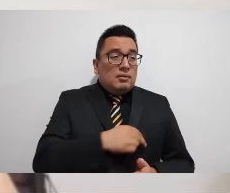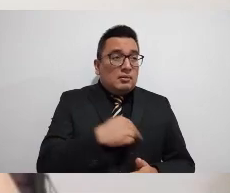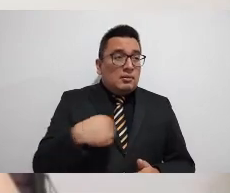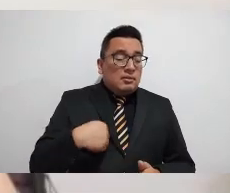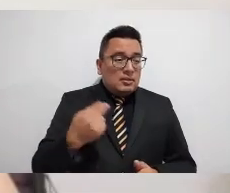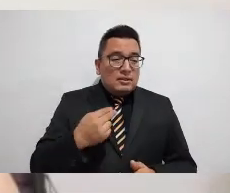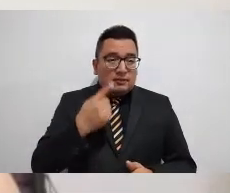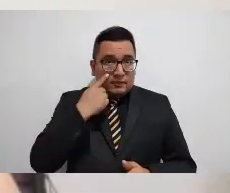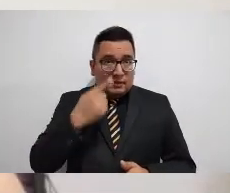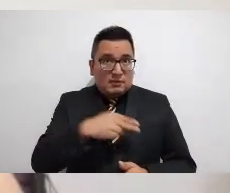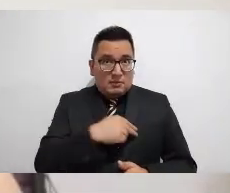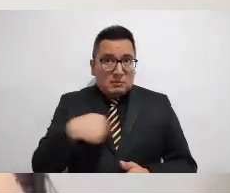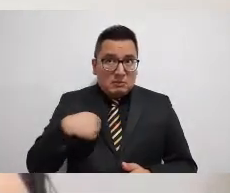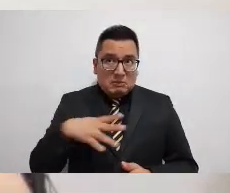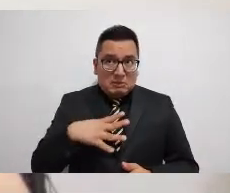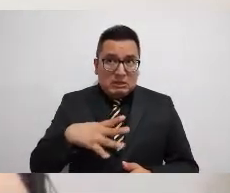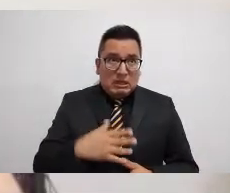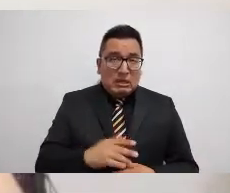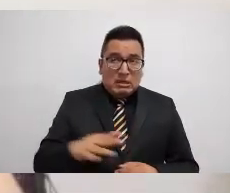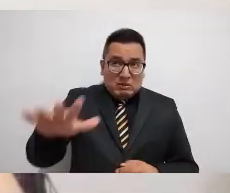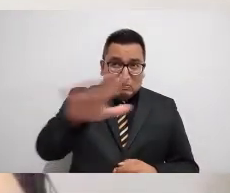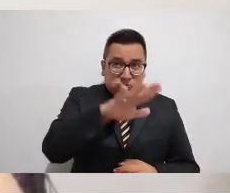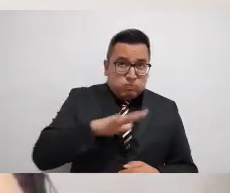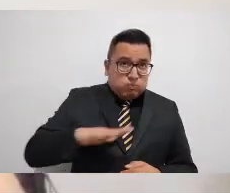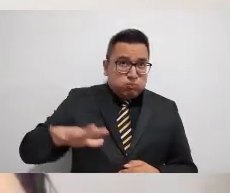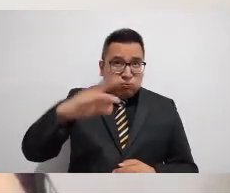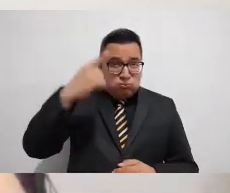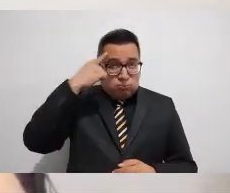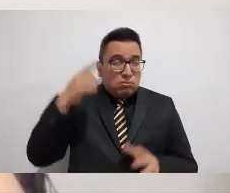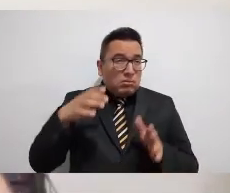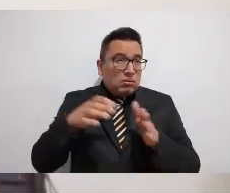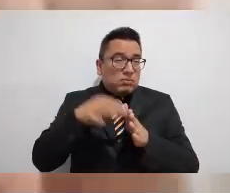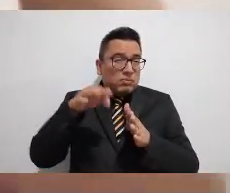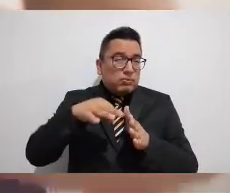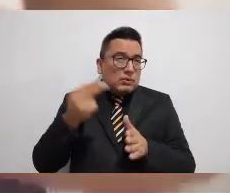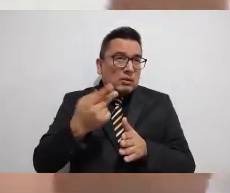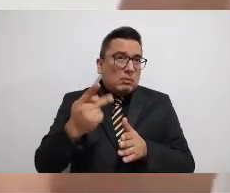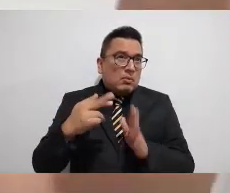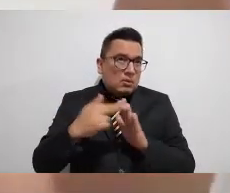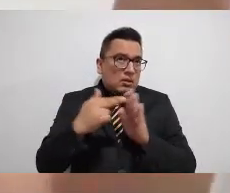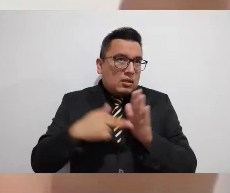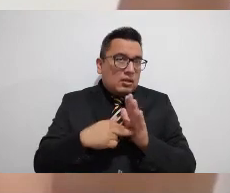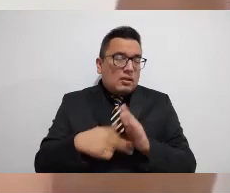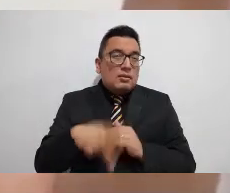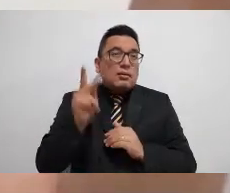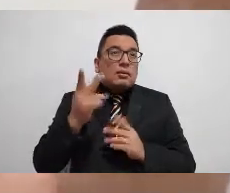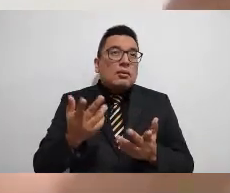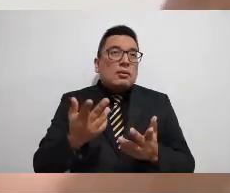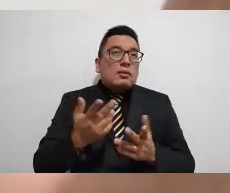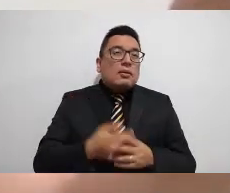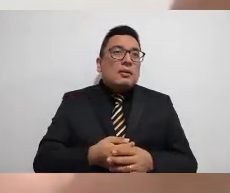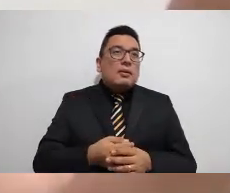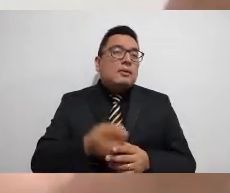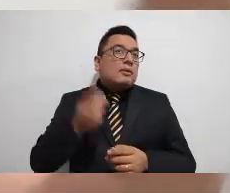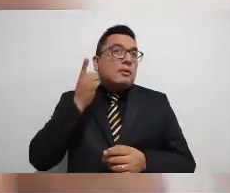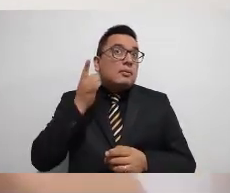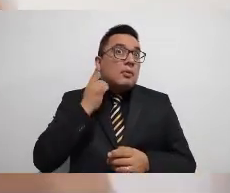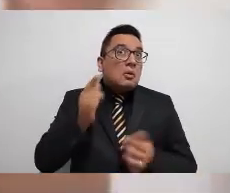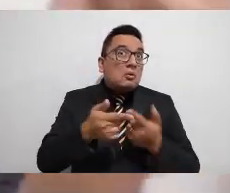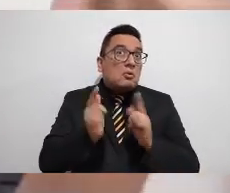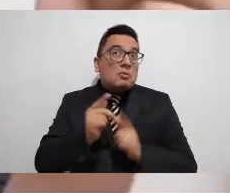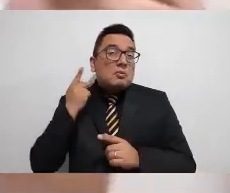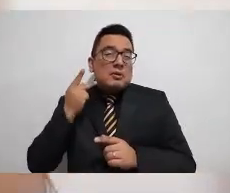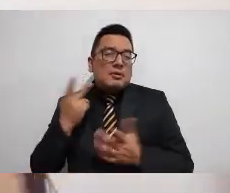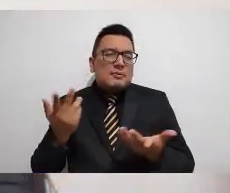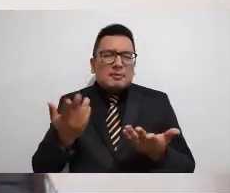tenemos un distrito electoral completo de sistemas normativos indígenas, pero su diputado es de partidos políticos. Vean